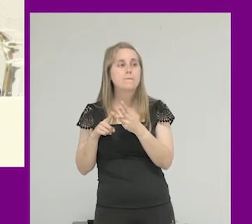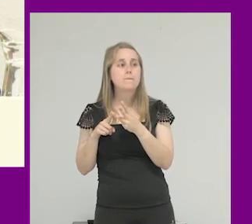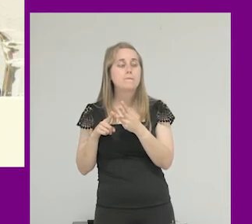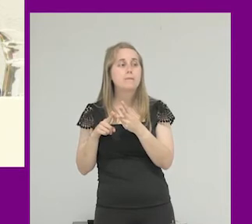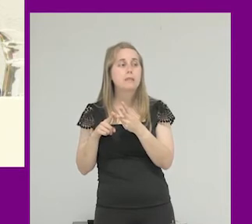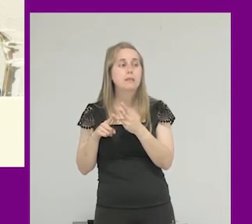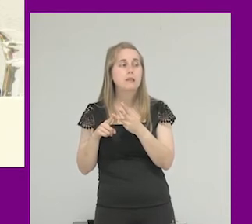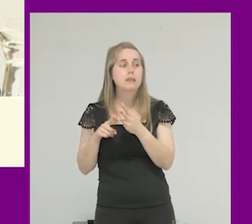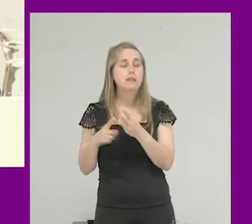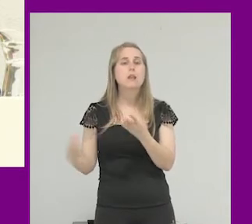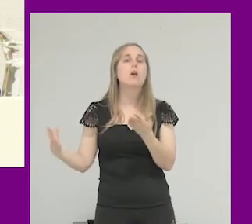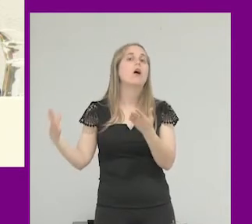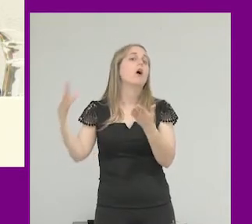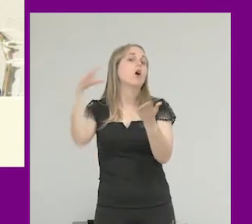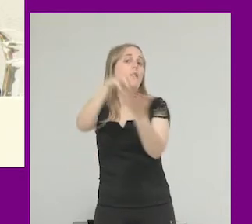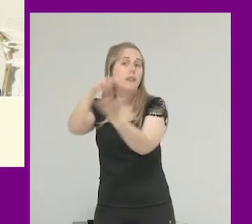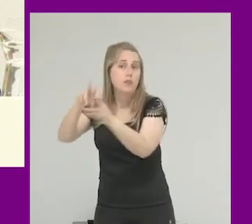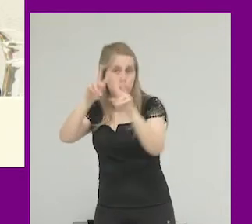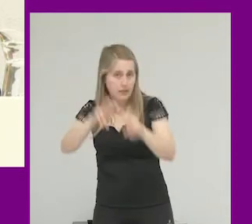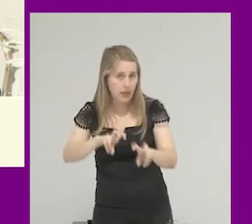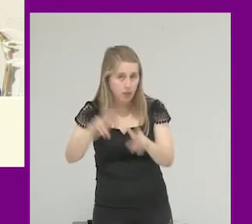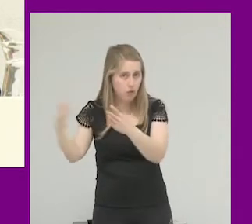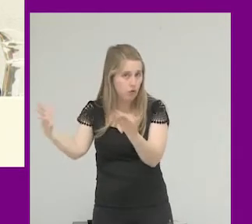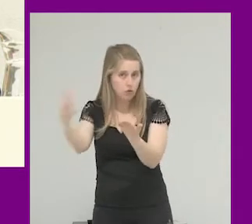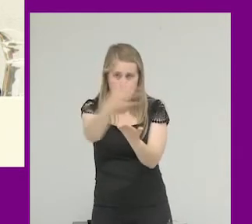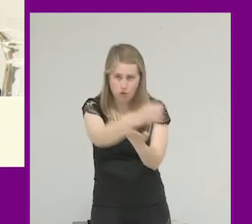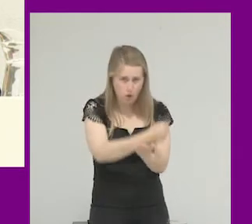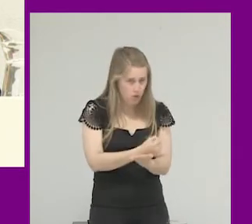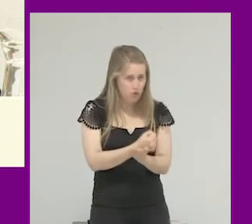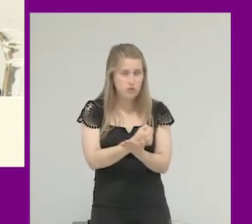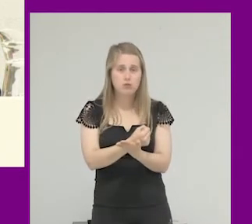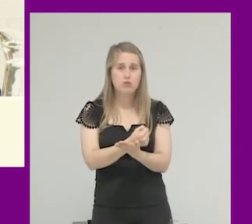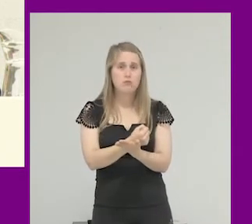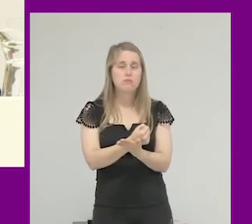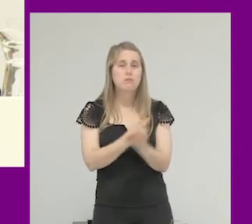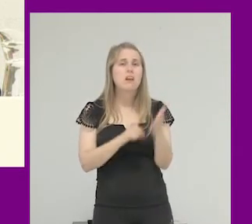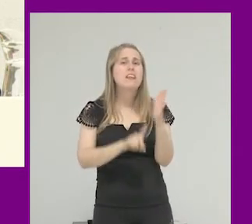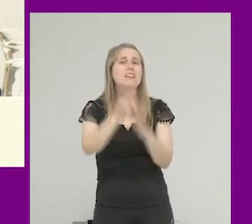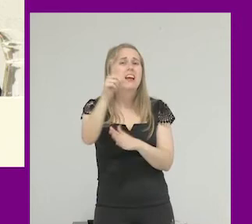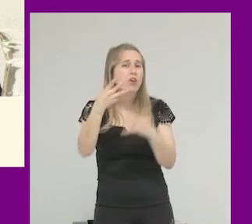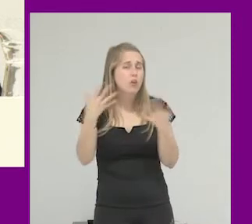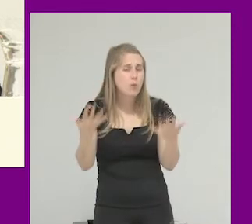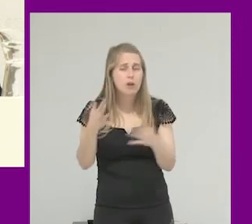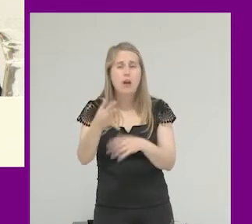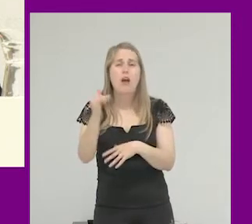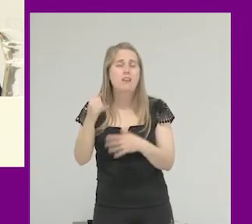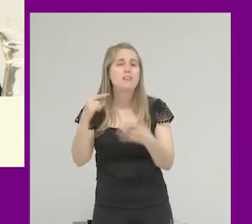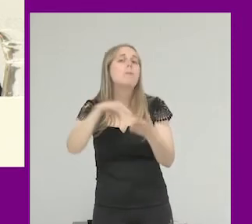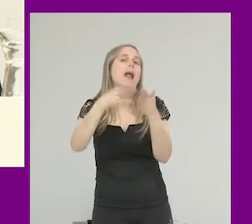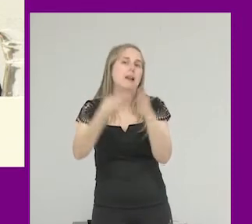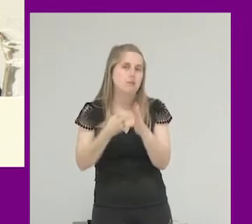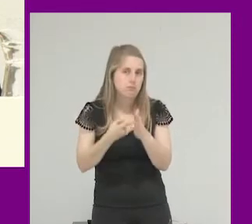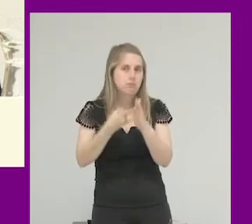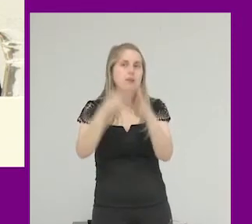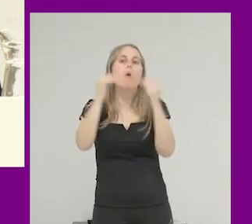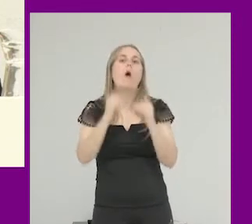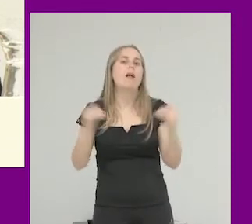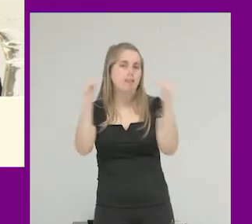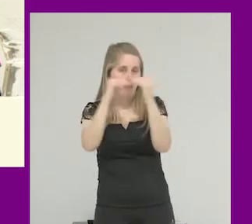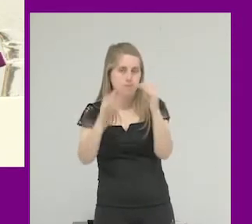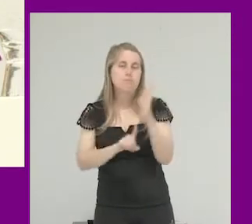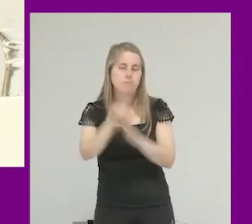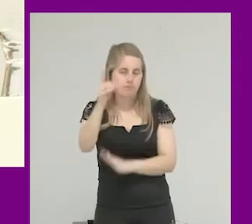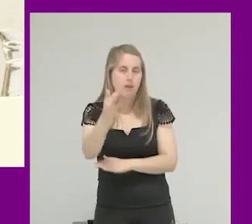que todos los centros de investigación desarrollen y tengan planes de igualdad para poder